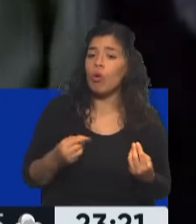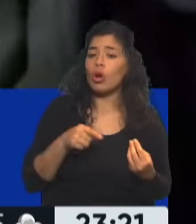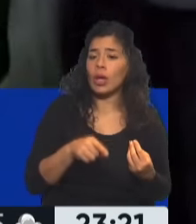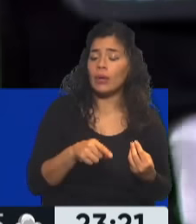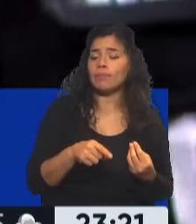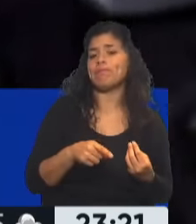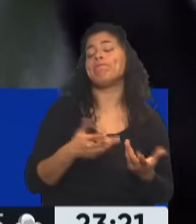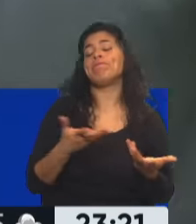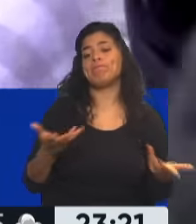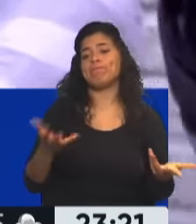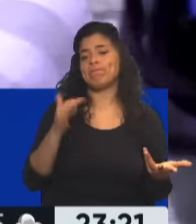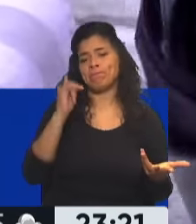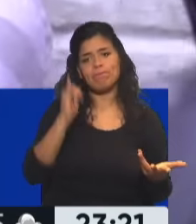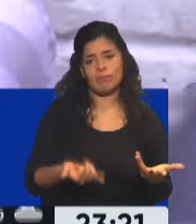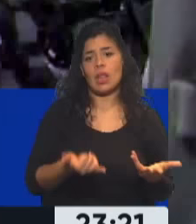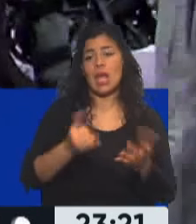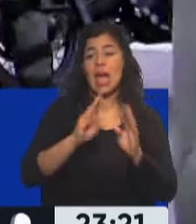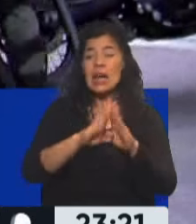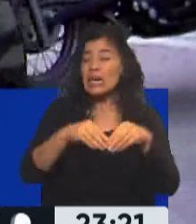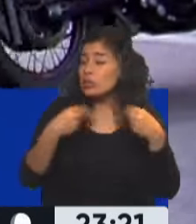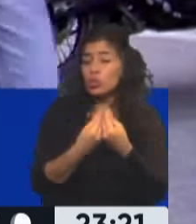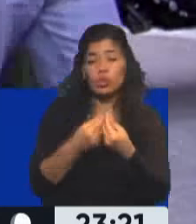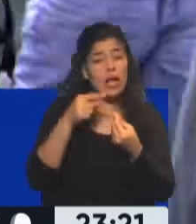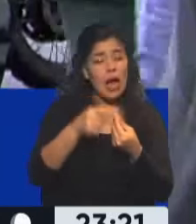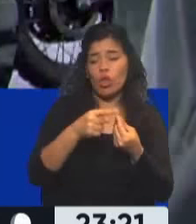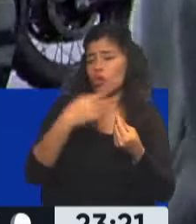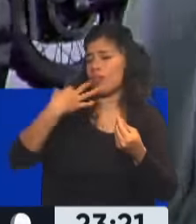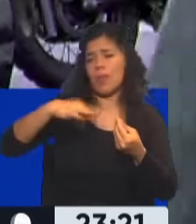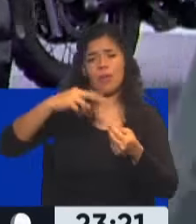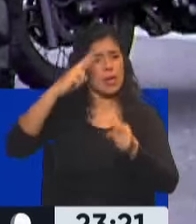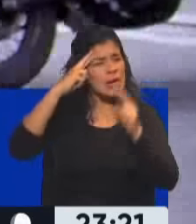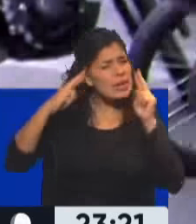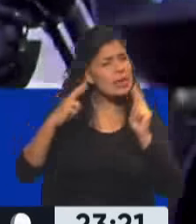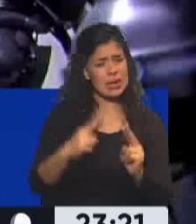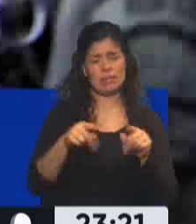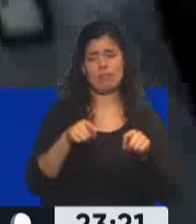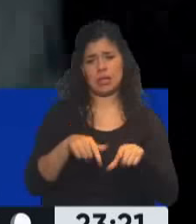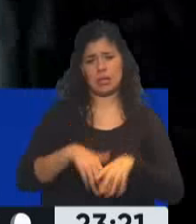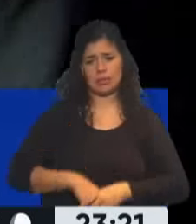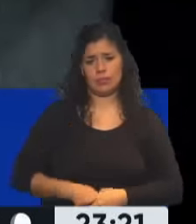irrestricto respeto a los resultados que sean debidamente acreditados.